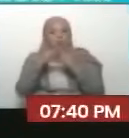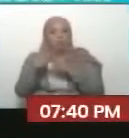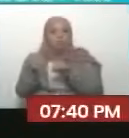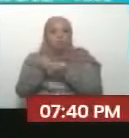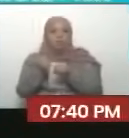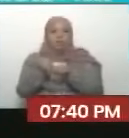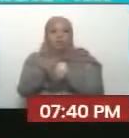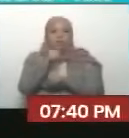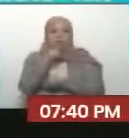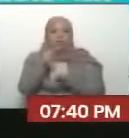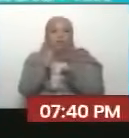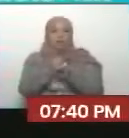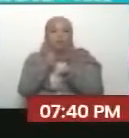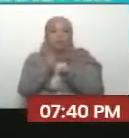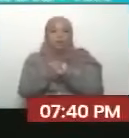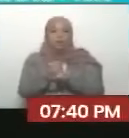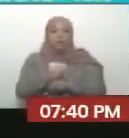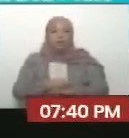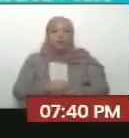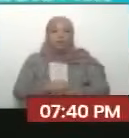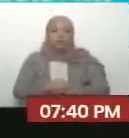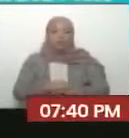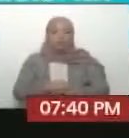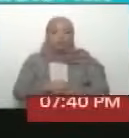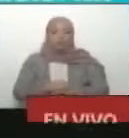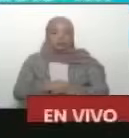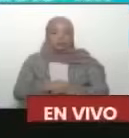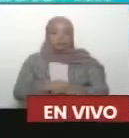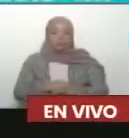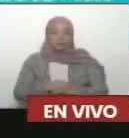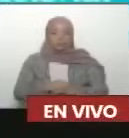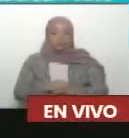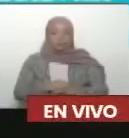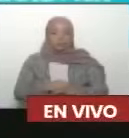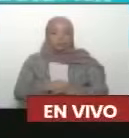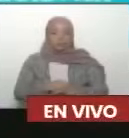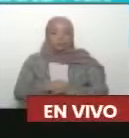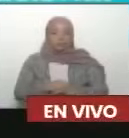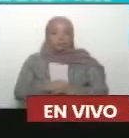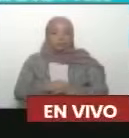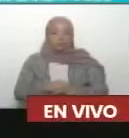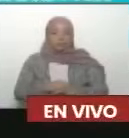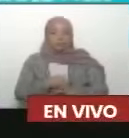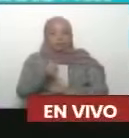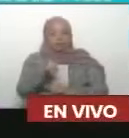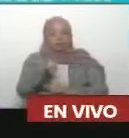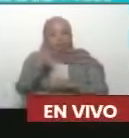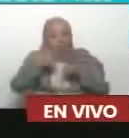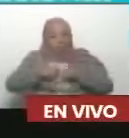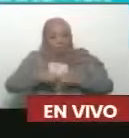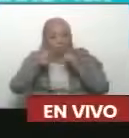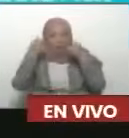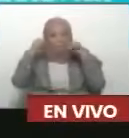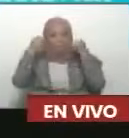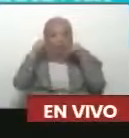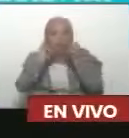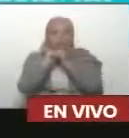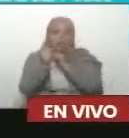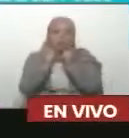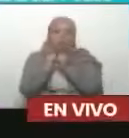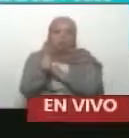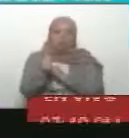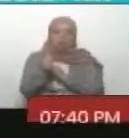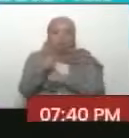cosa, fortalecer tal cosa, ¿ah? Poner a mis hijos a practicar deporte, a mis